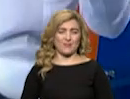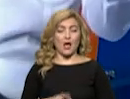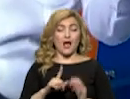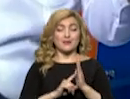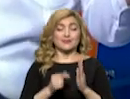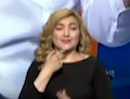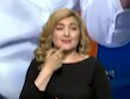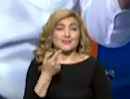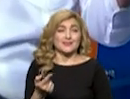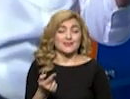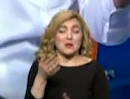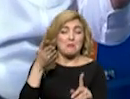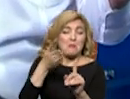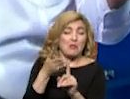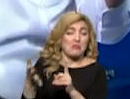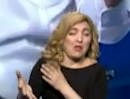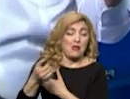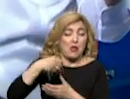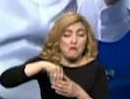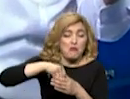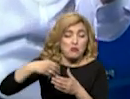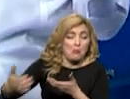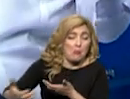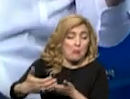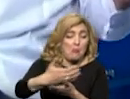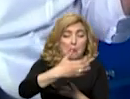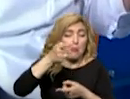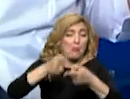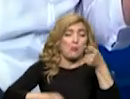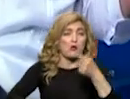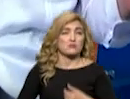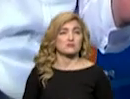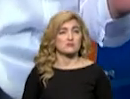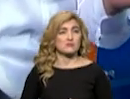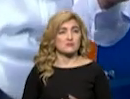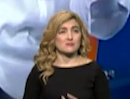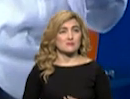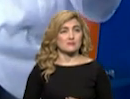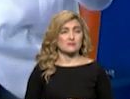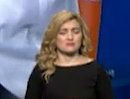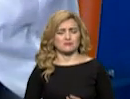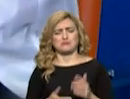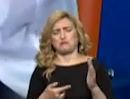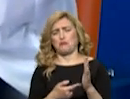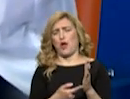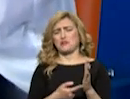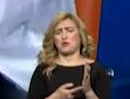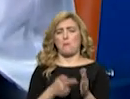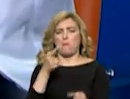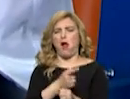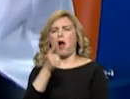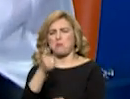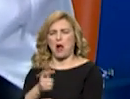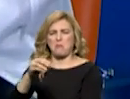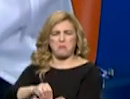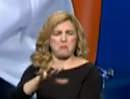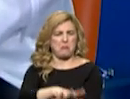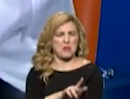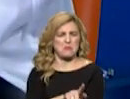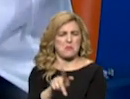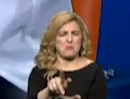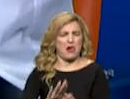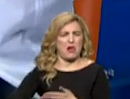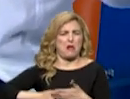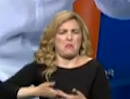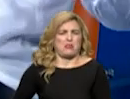no va a alcanzar su meta recaudatoria, producto de una serie de impuestos que se han venido poniendo poco a poco. Añada usted impuestos,